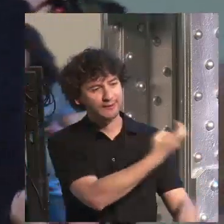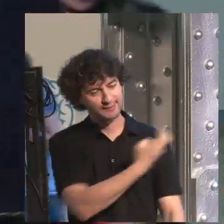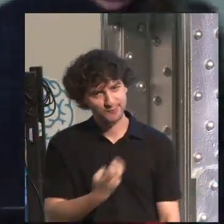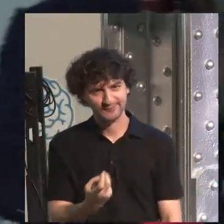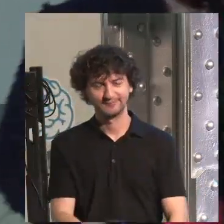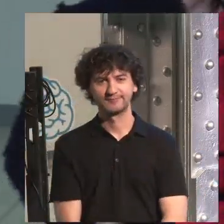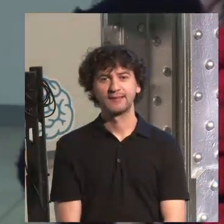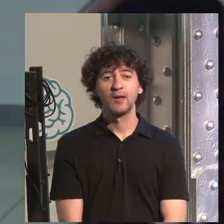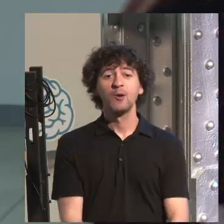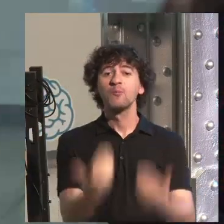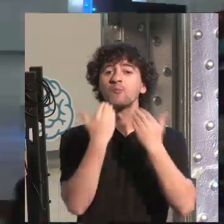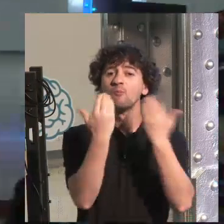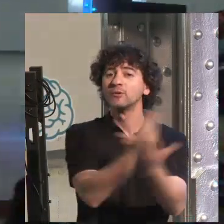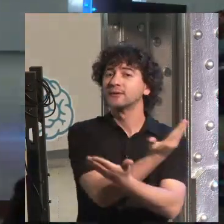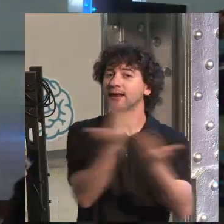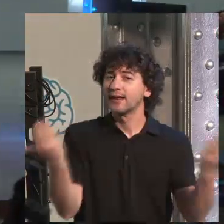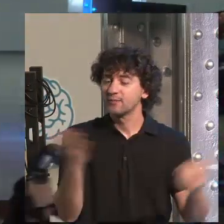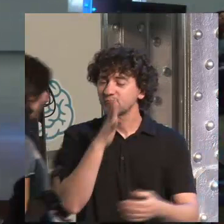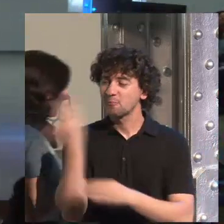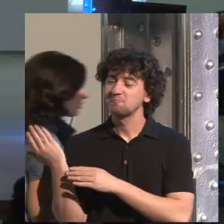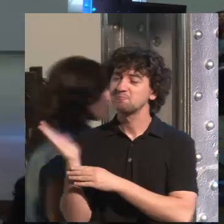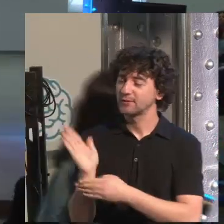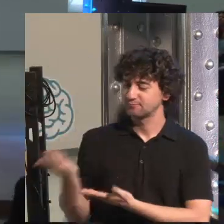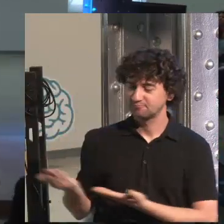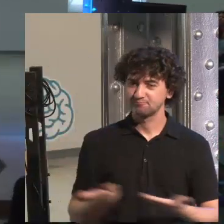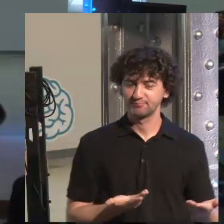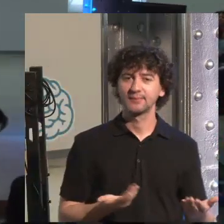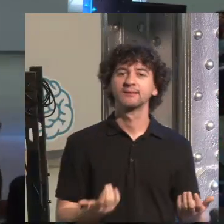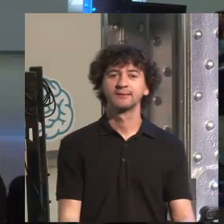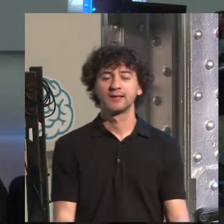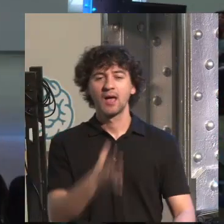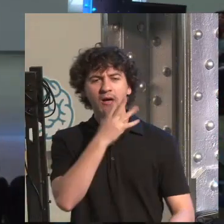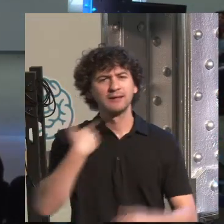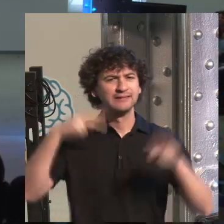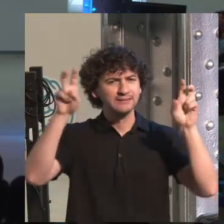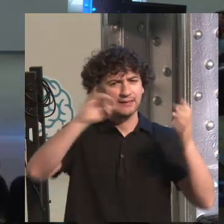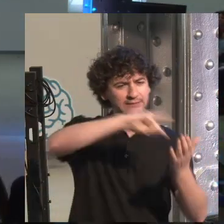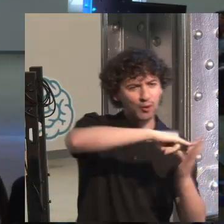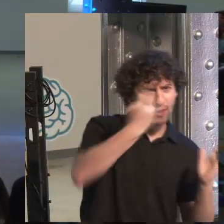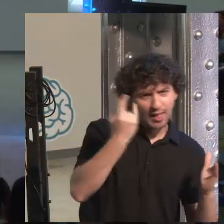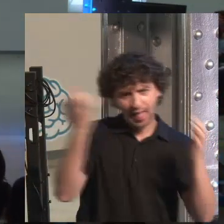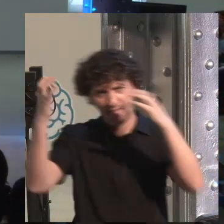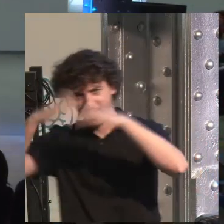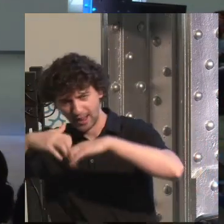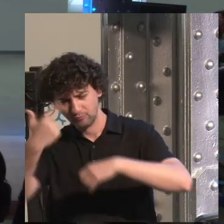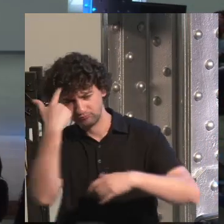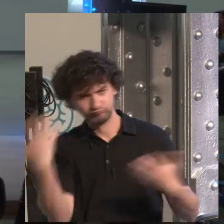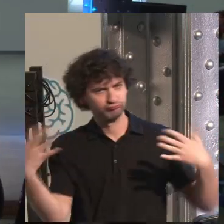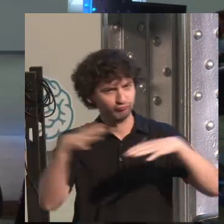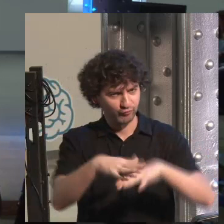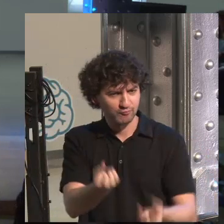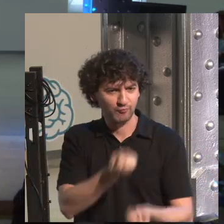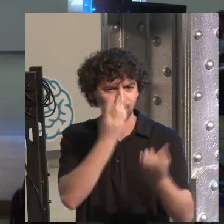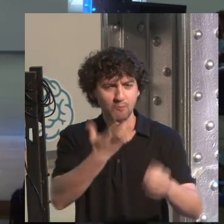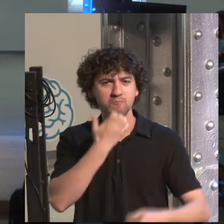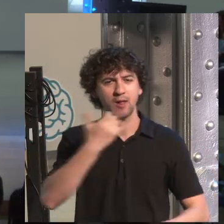Gracias. Bueno, muchas gracias por la presentación. Y voy a hablar sobre tecnología y cerebro más allá de la